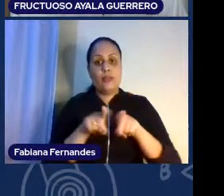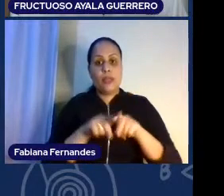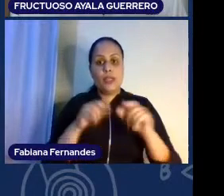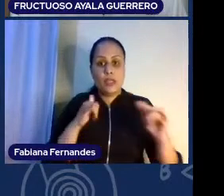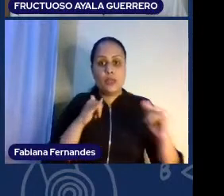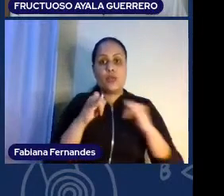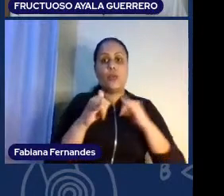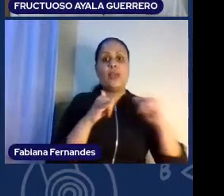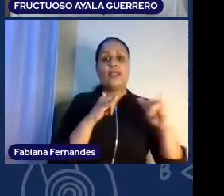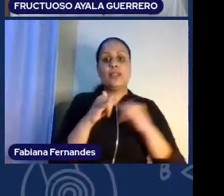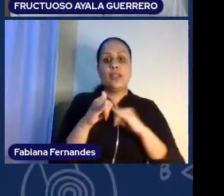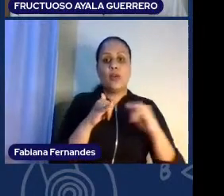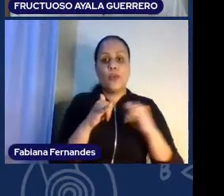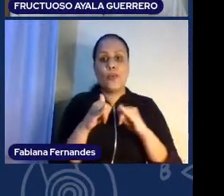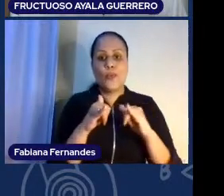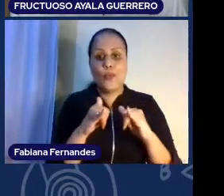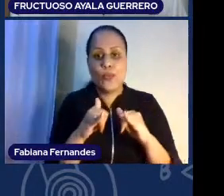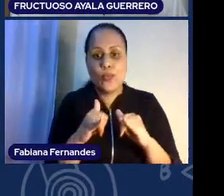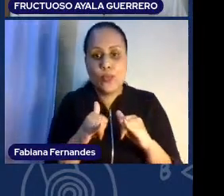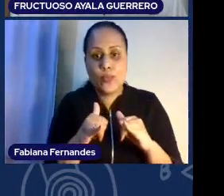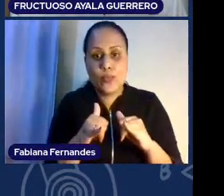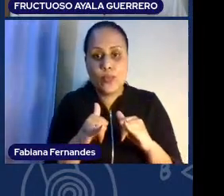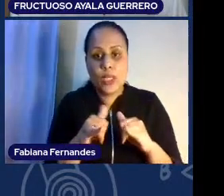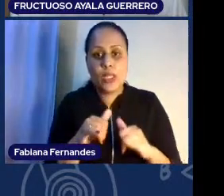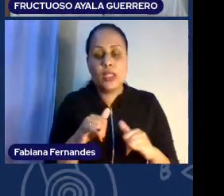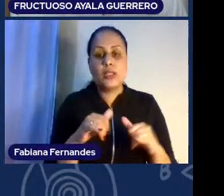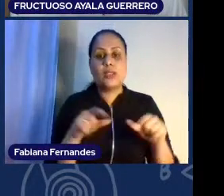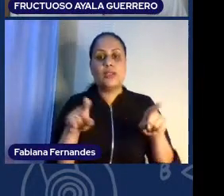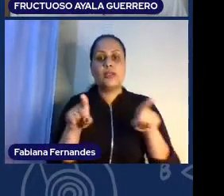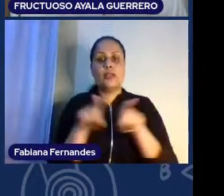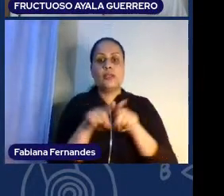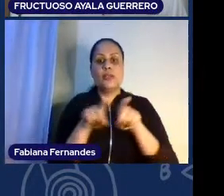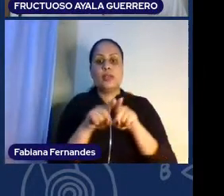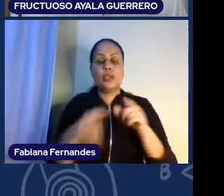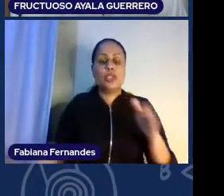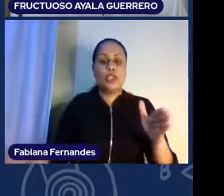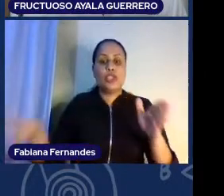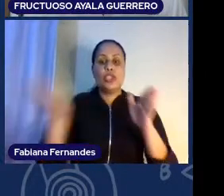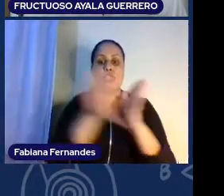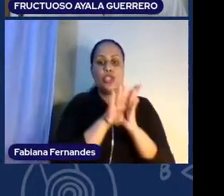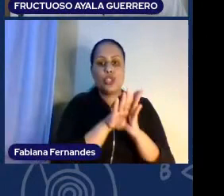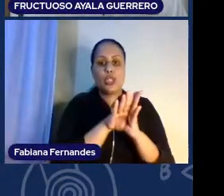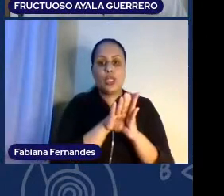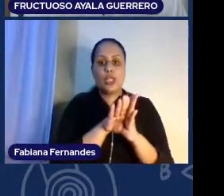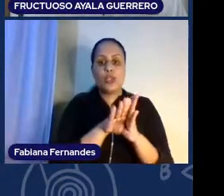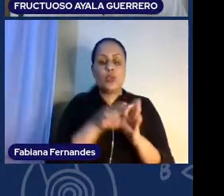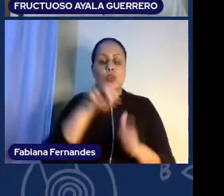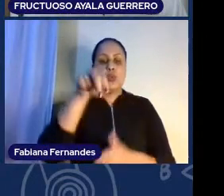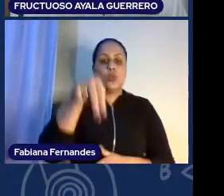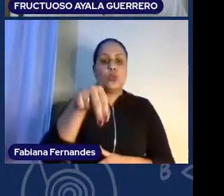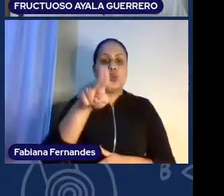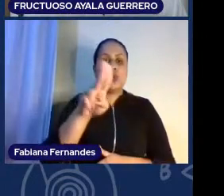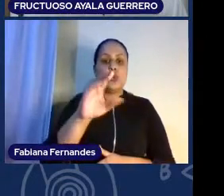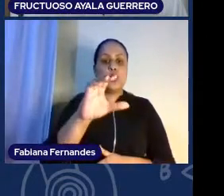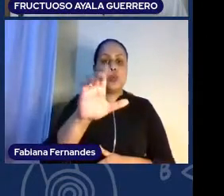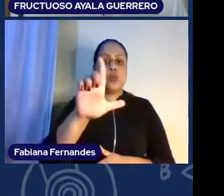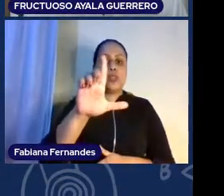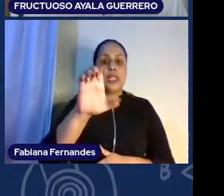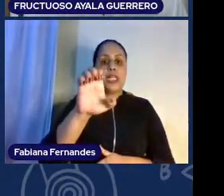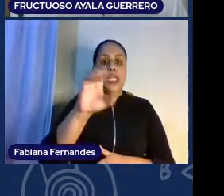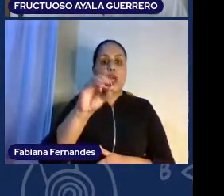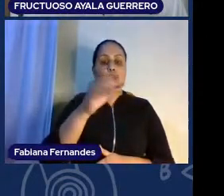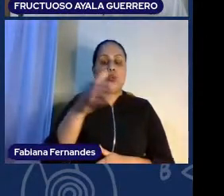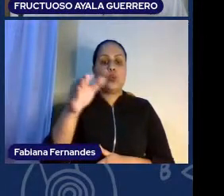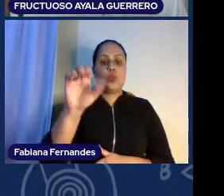vía visual y llega a una parte, al núcleo supraquiasmático, que es nuestro